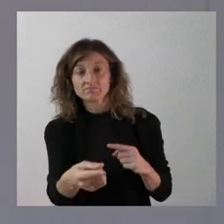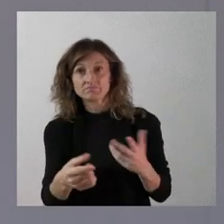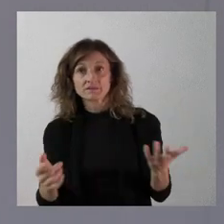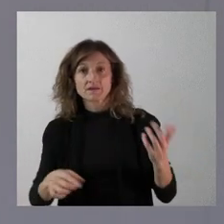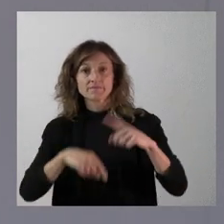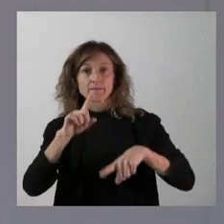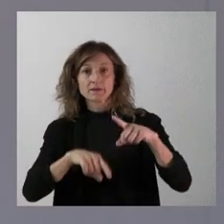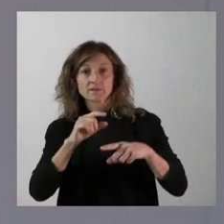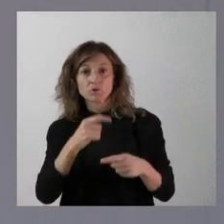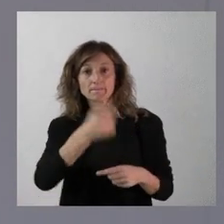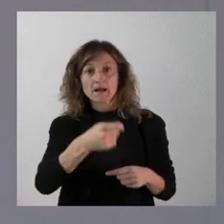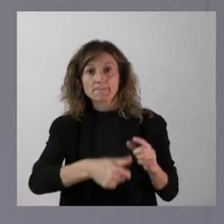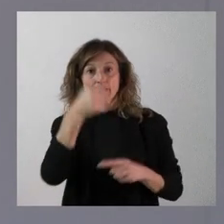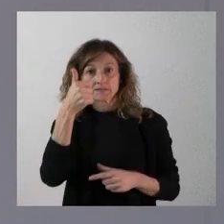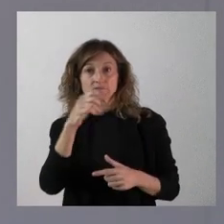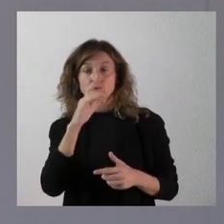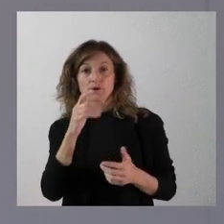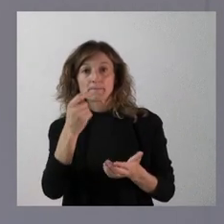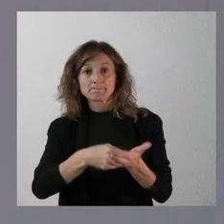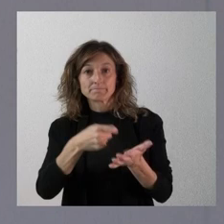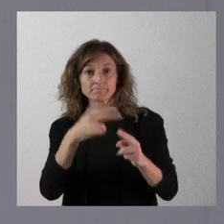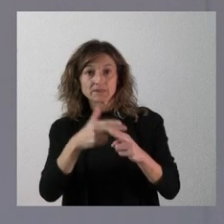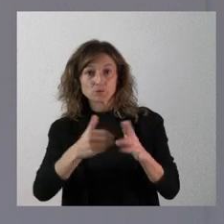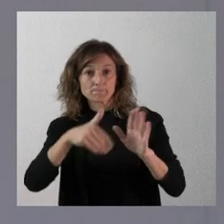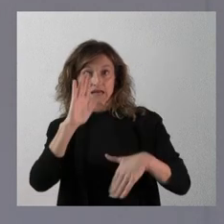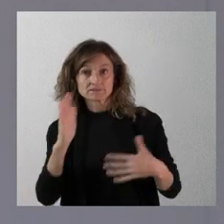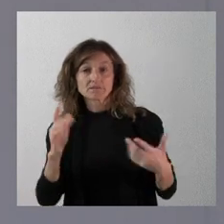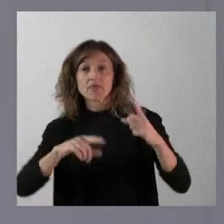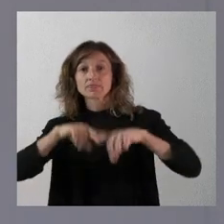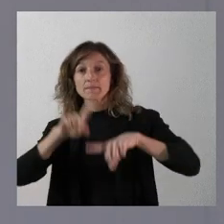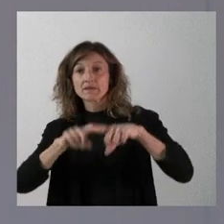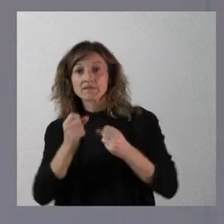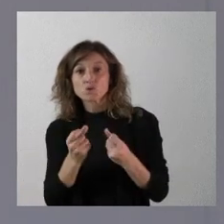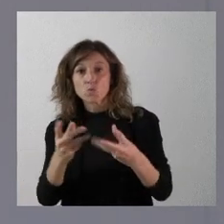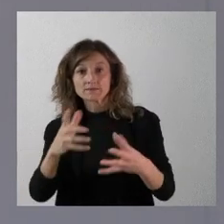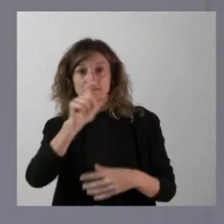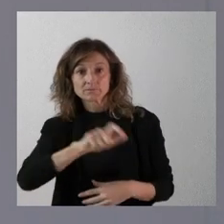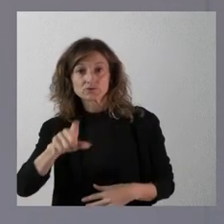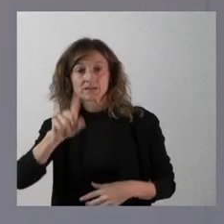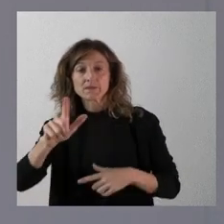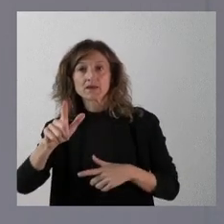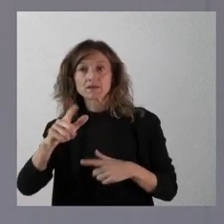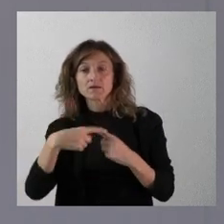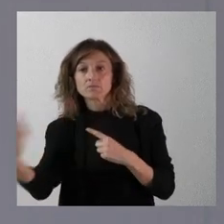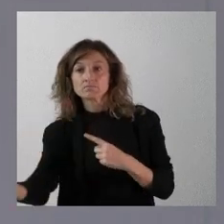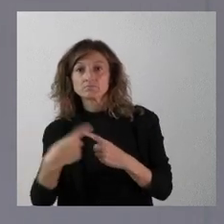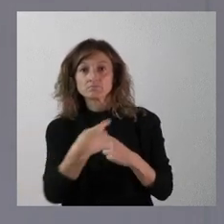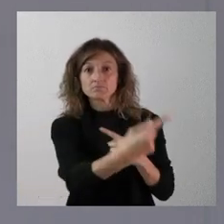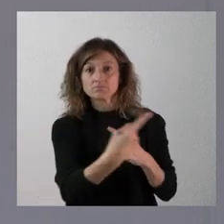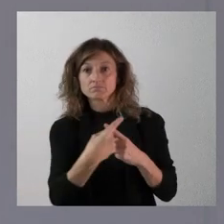la aportación es mayor porque el coste del billete es mayor por tanto depende el número de personas pero también de los viajes que realizan